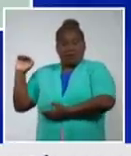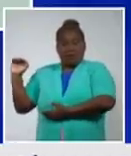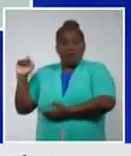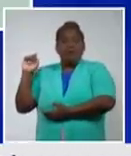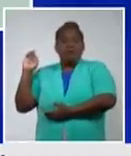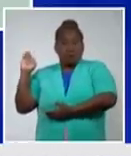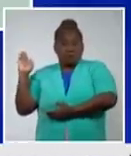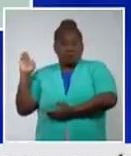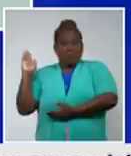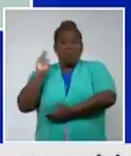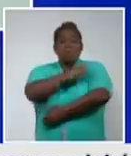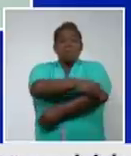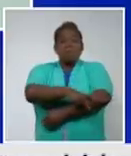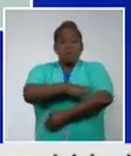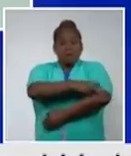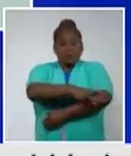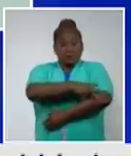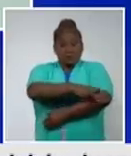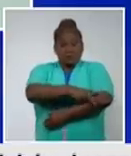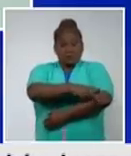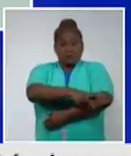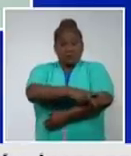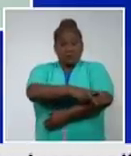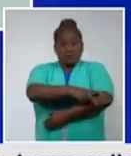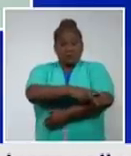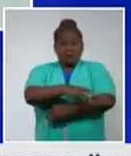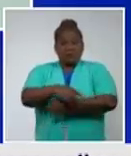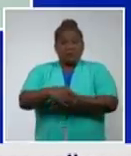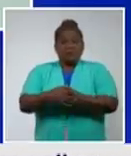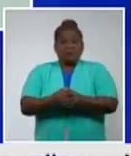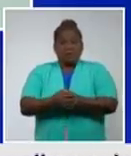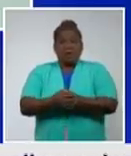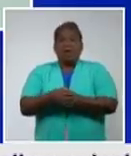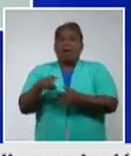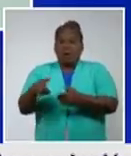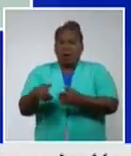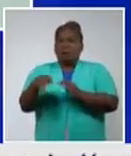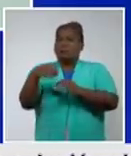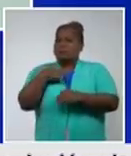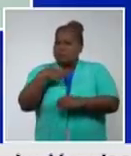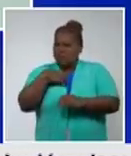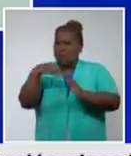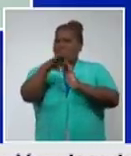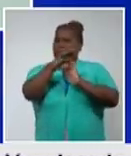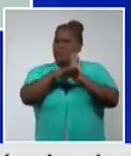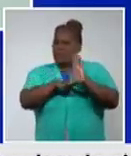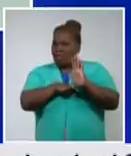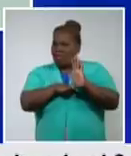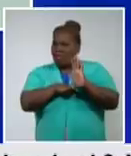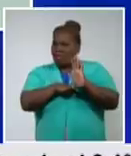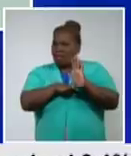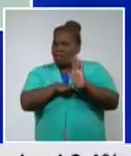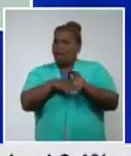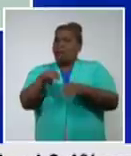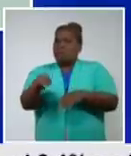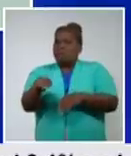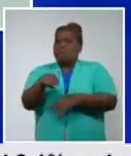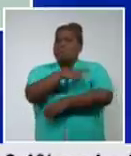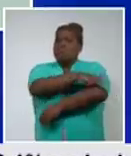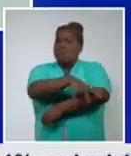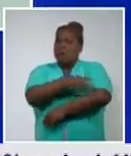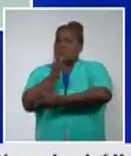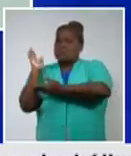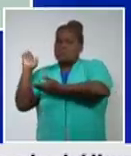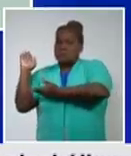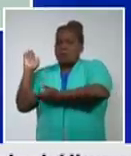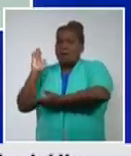que todavía, fíjense, a pesar de las medidas, a pesar de que son países que están vacunando